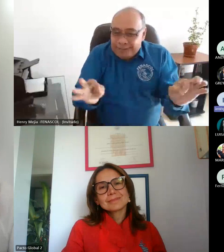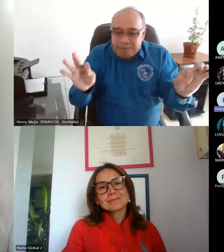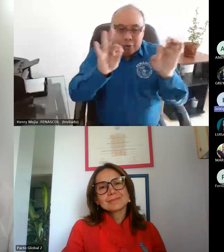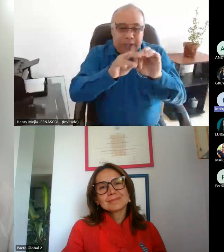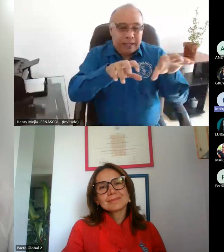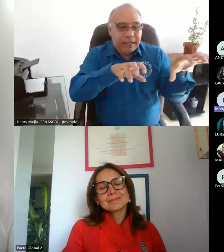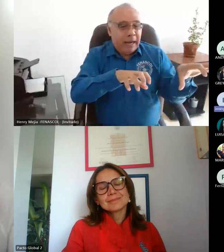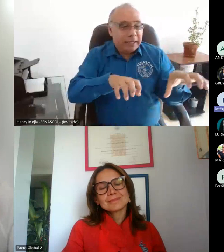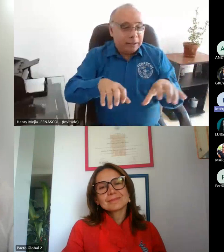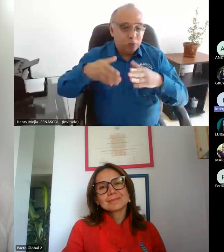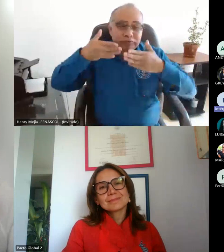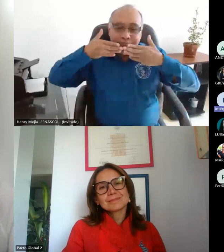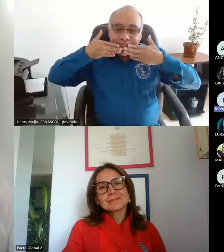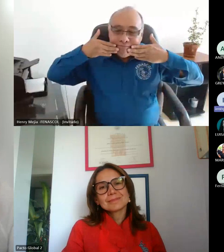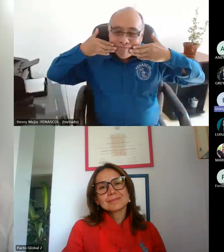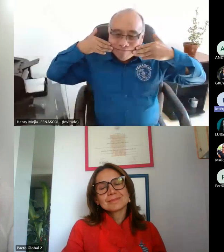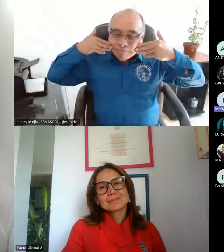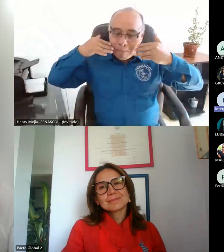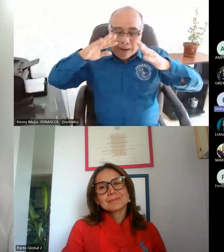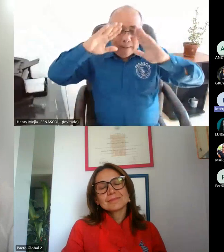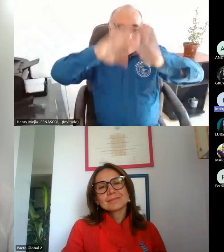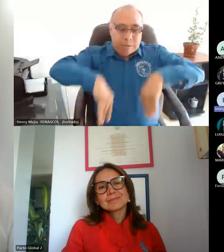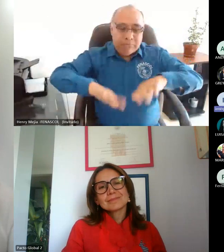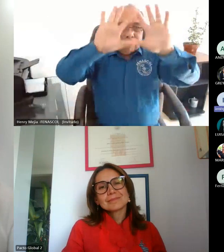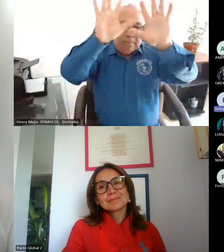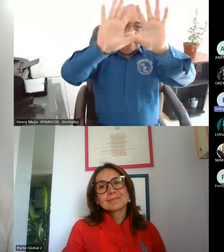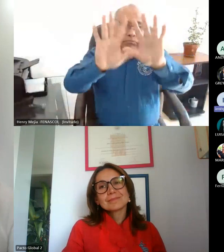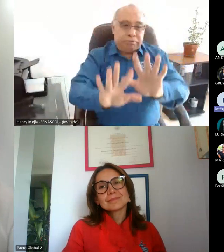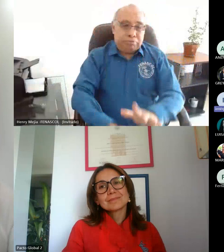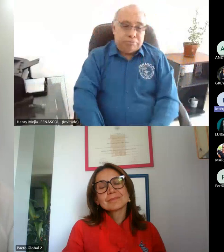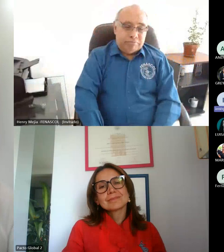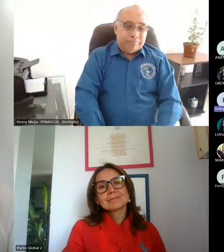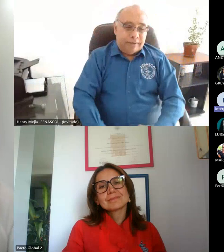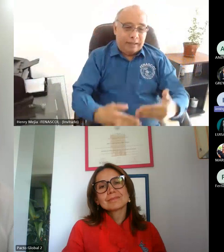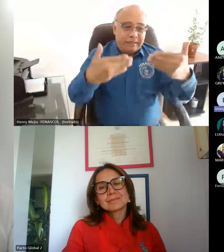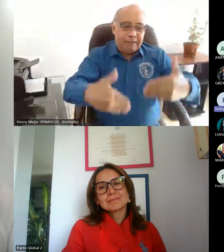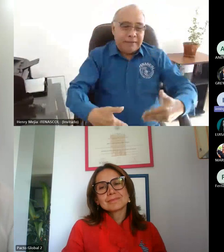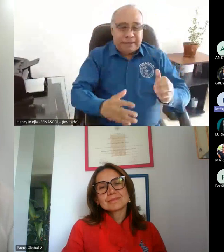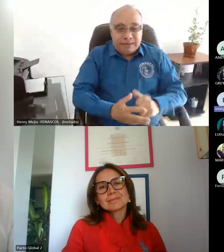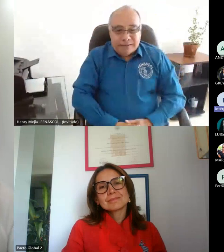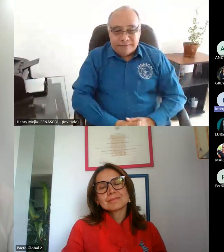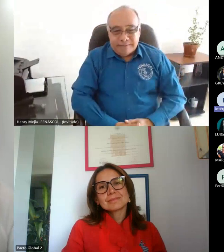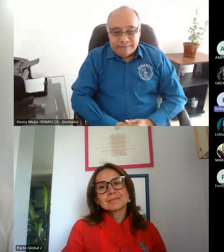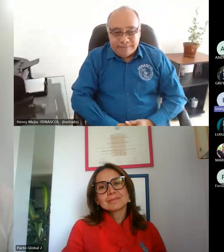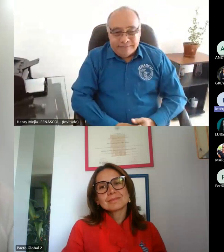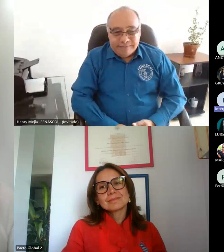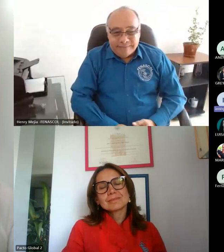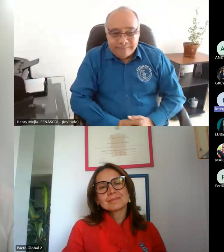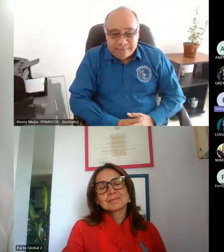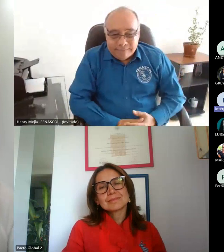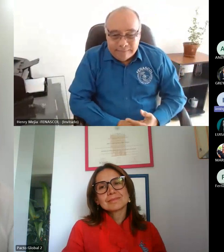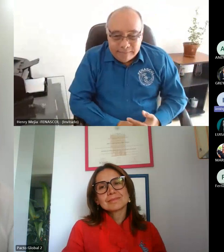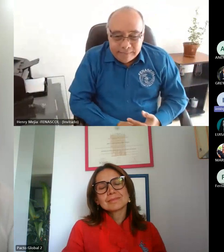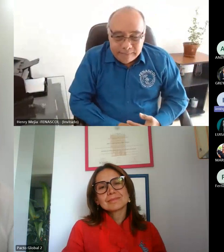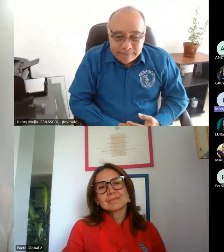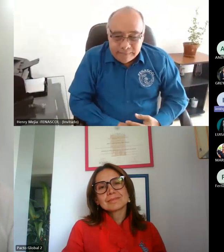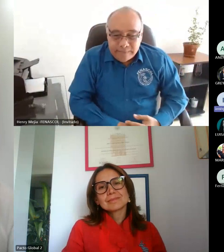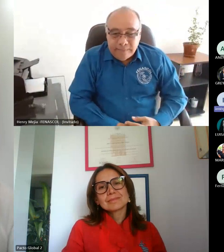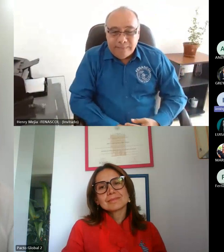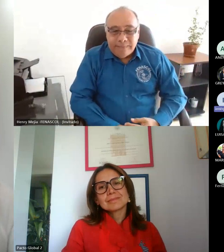otra persona que interlocutora pues que me puede dañar Incluso el día si hay una si hay una empatía se